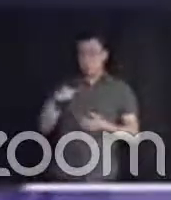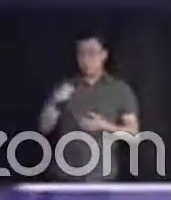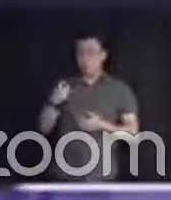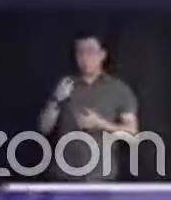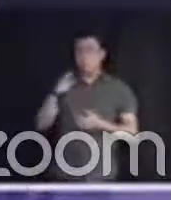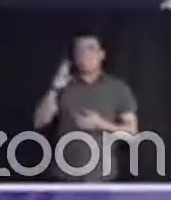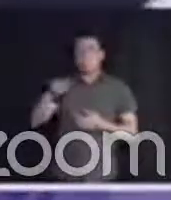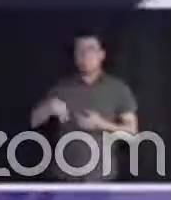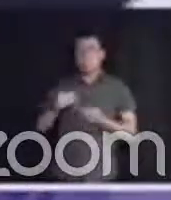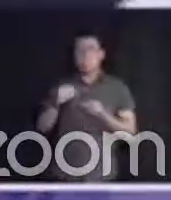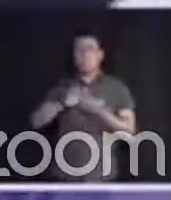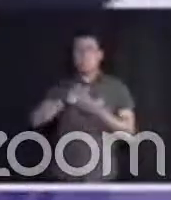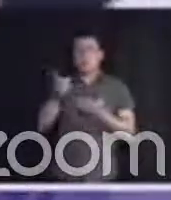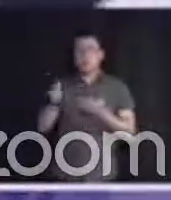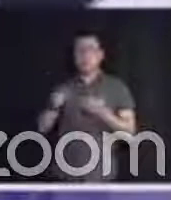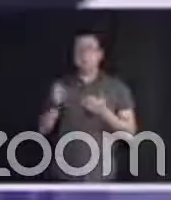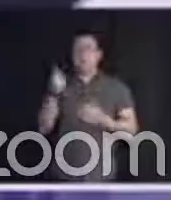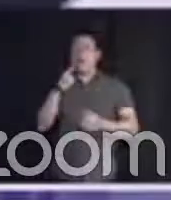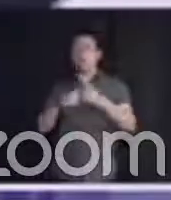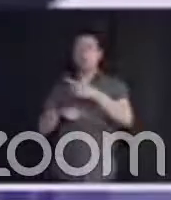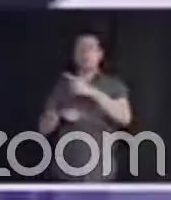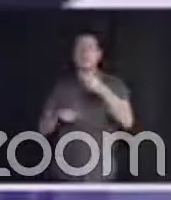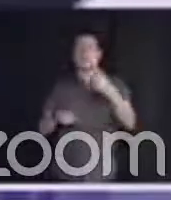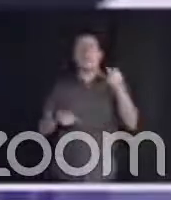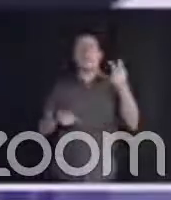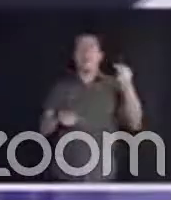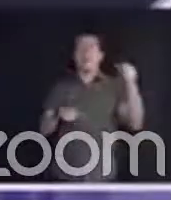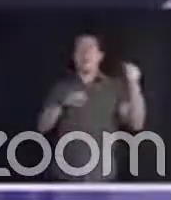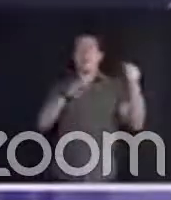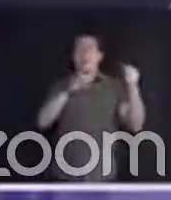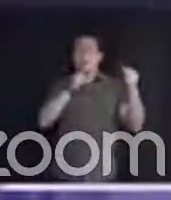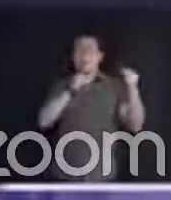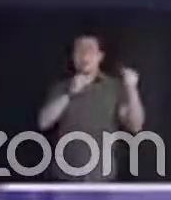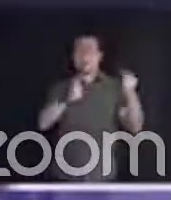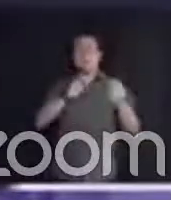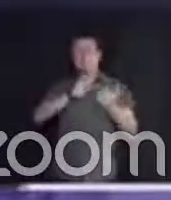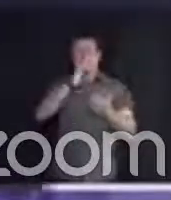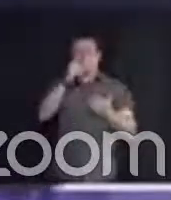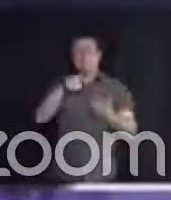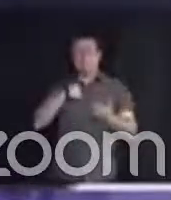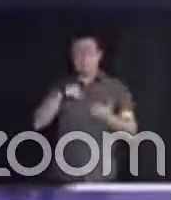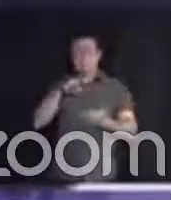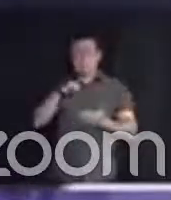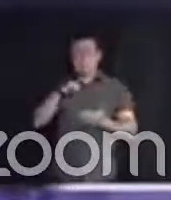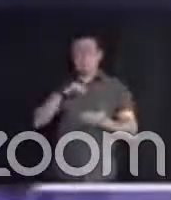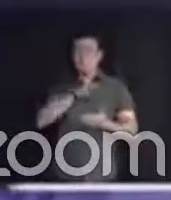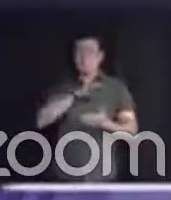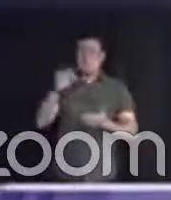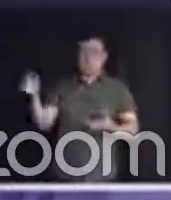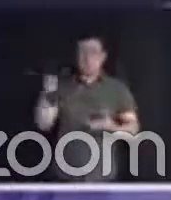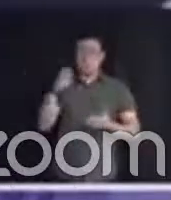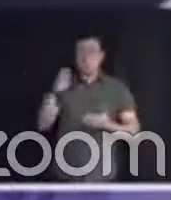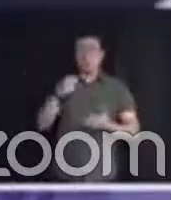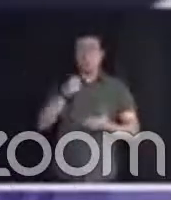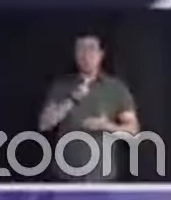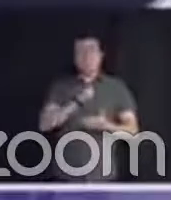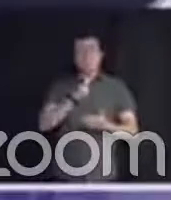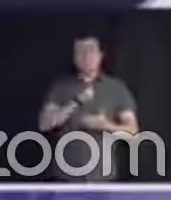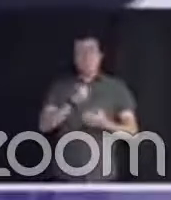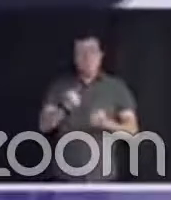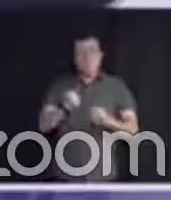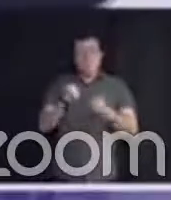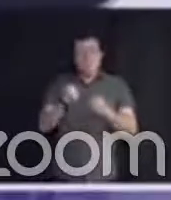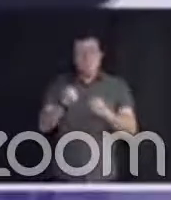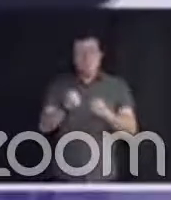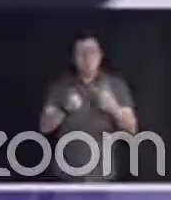muchas gracias a las personas que me dijeron que no podía. Lo logré, pude. Gracias porque me hicieron fuerte al decirme